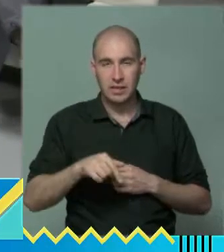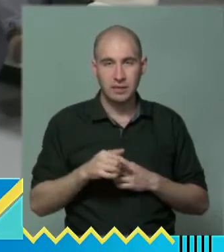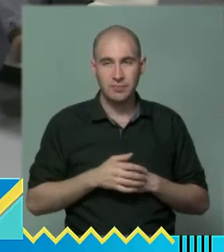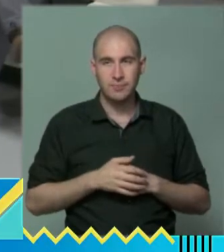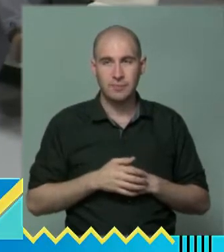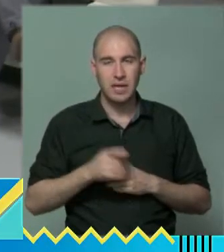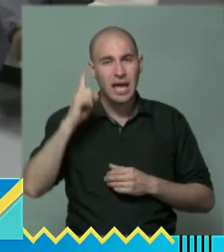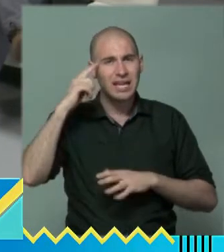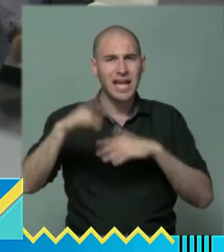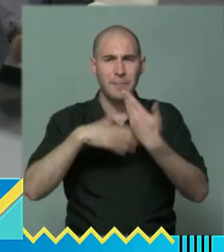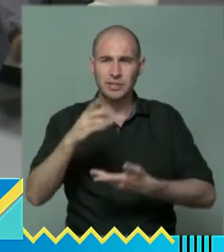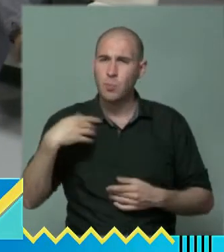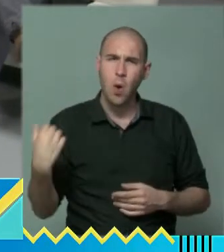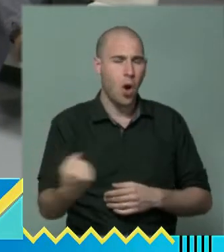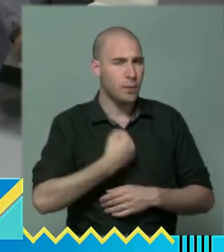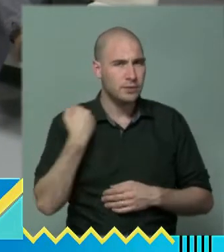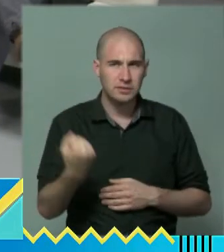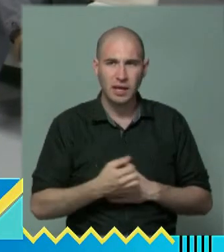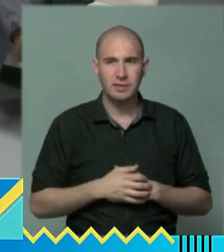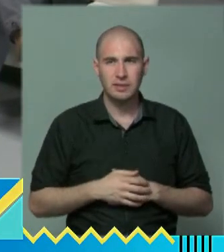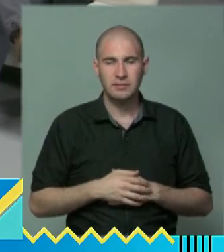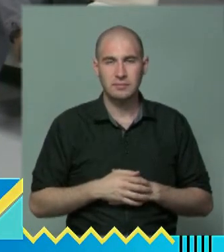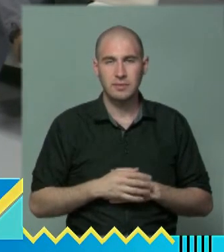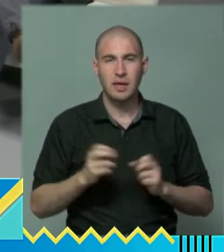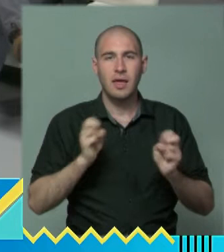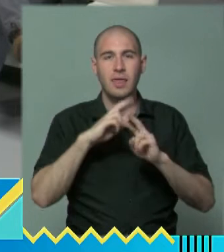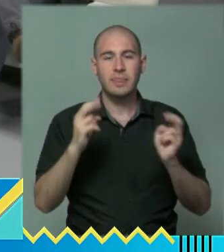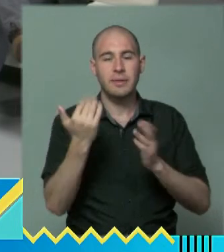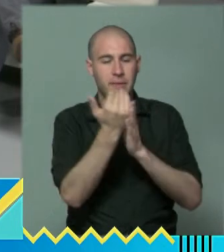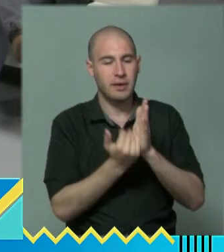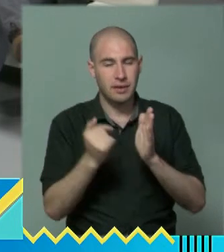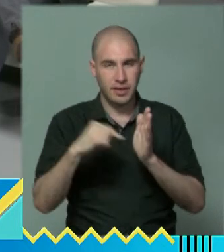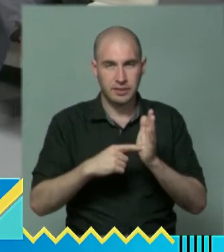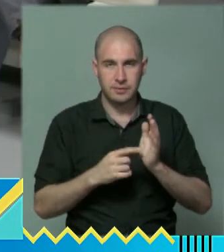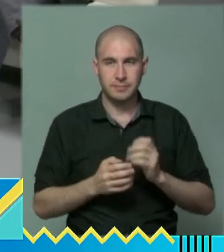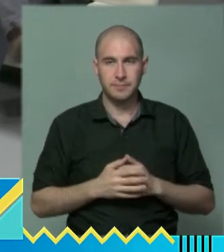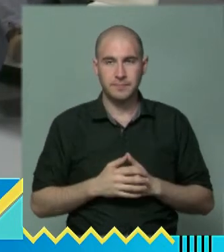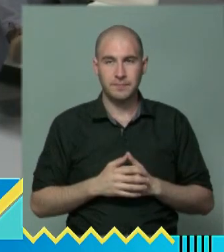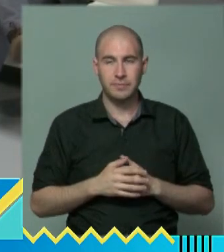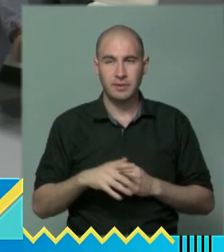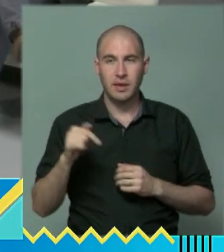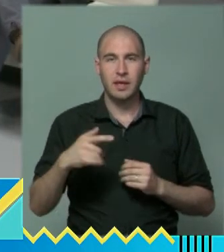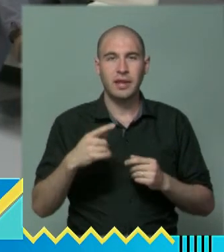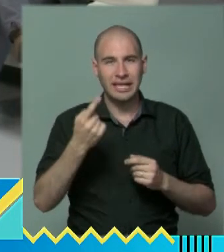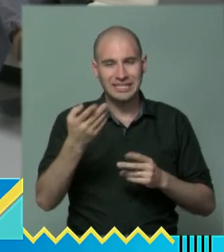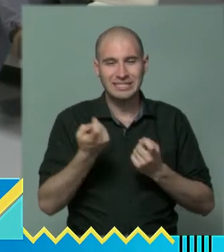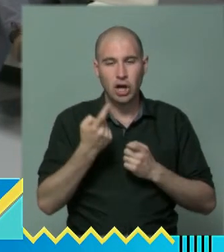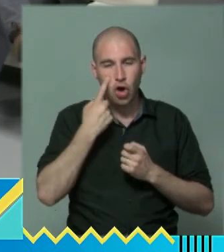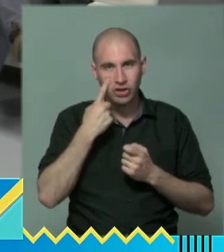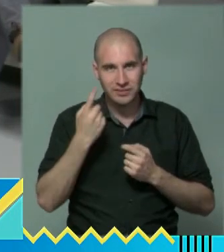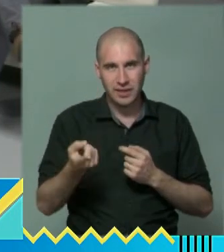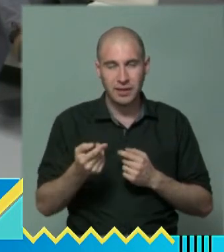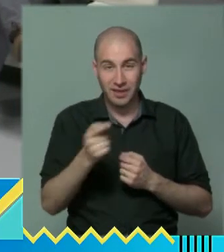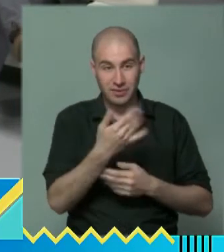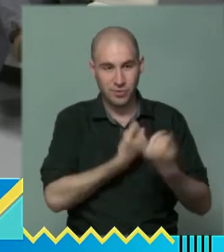una capacitación muy fuerte referido a estos temas puntuales y que requieren de ciertos conocimientos, como